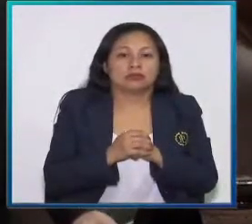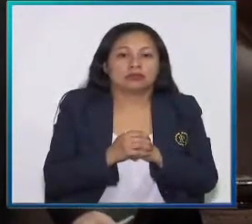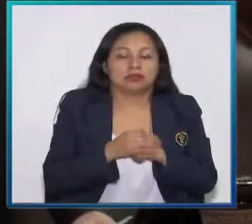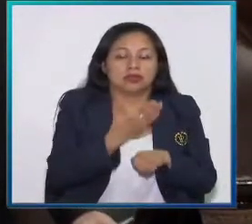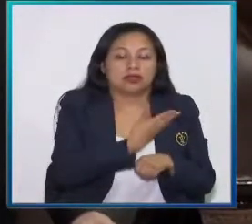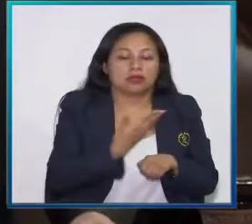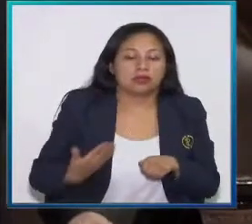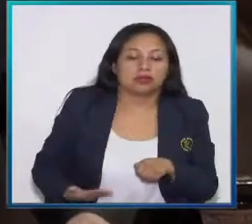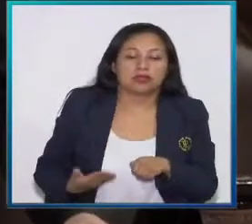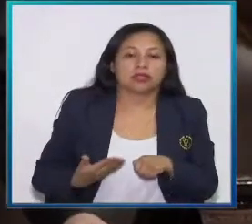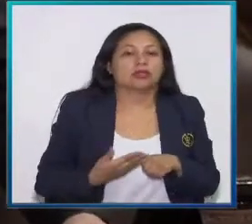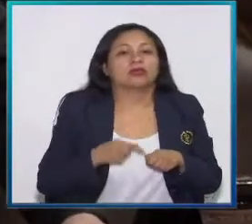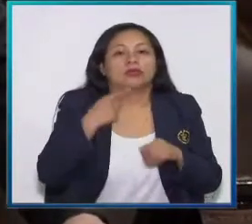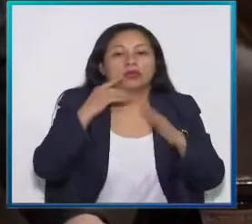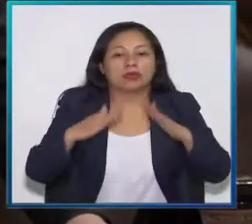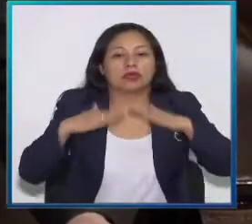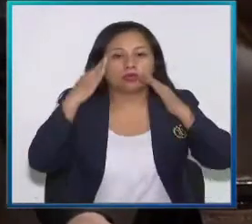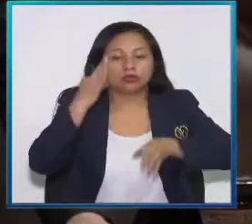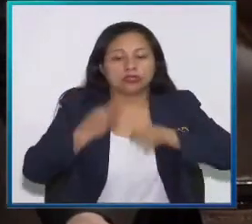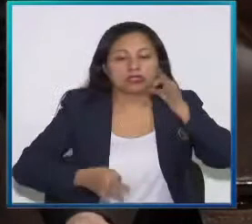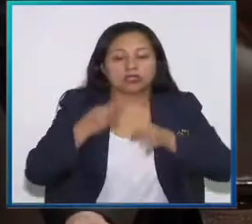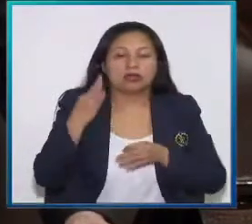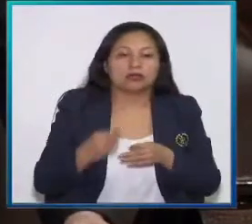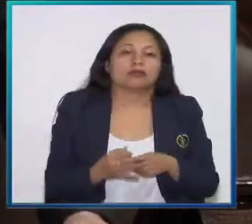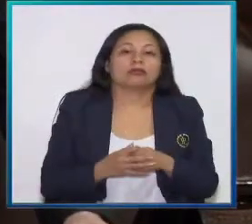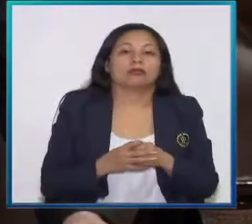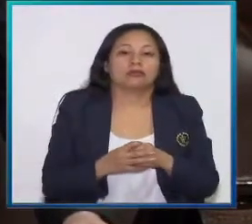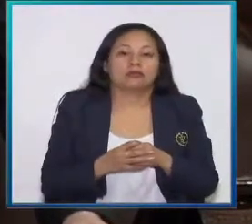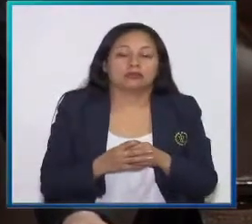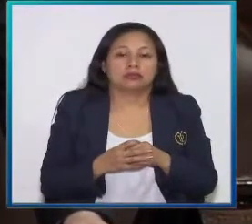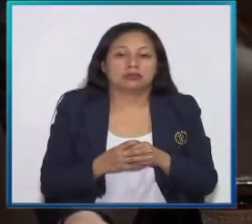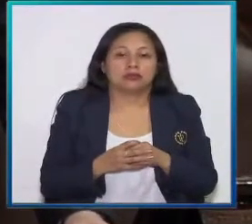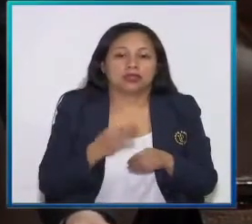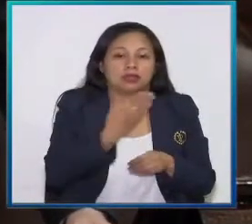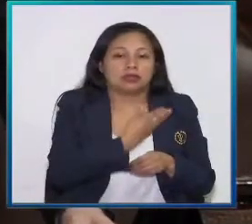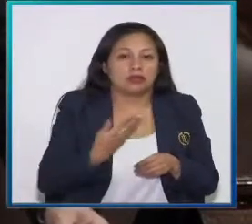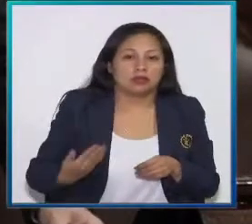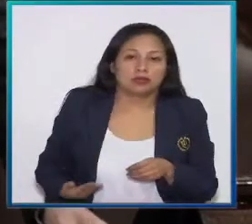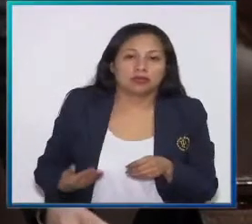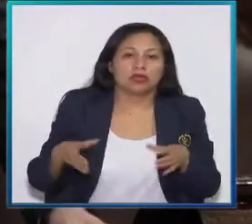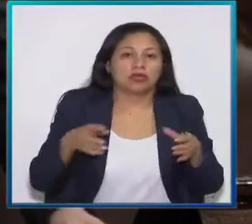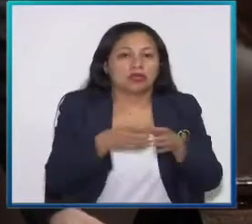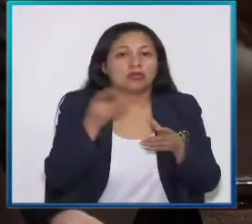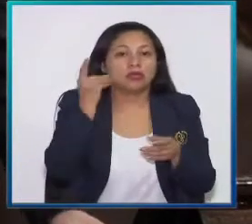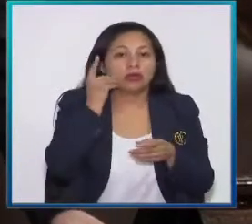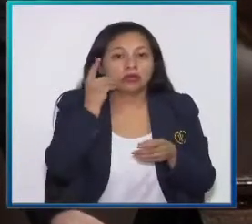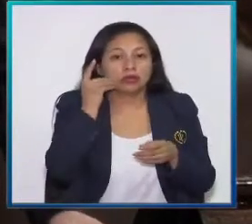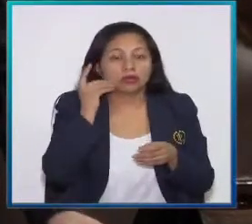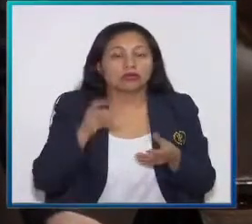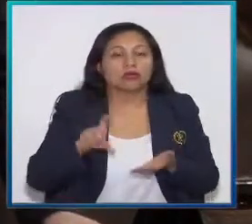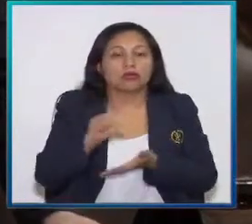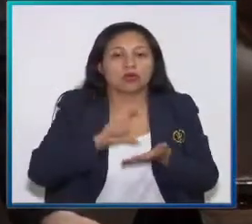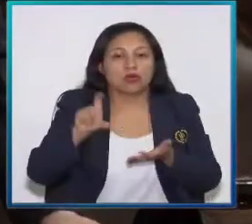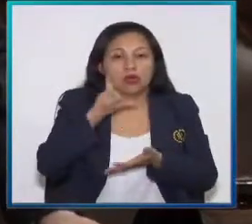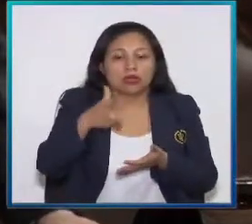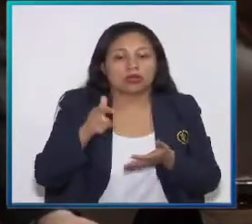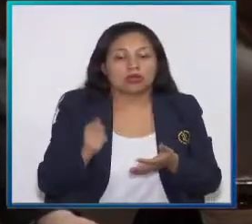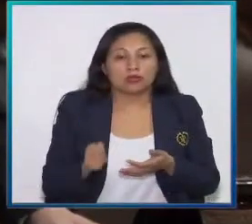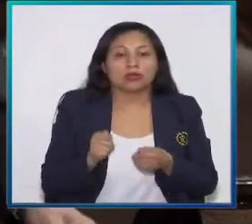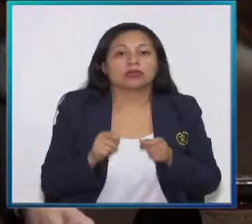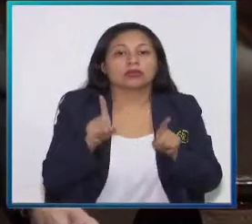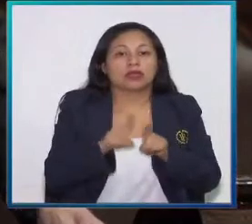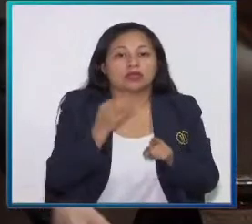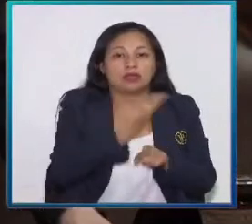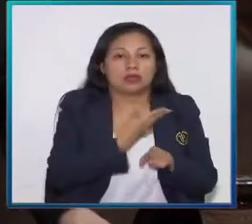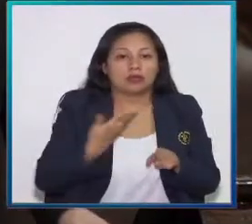la presidenta de la Corte Suprema de Justicia, al presidente de la Junta Directiva del Colegio de Abogados,